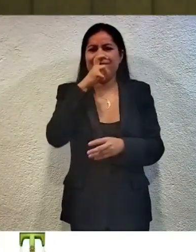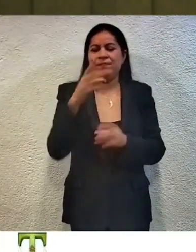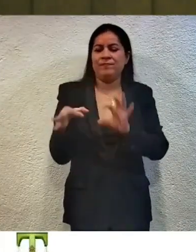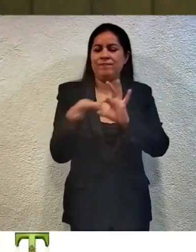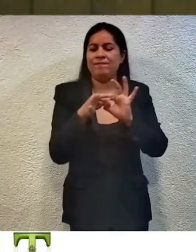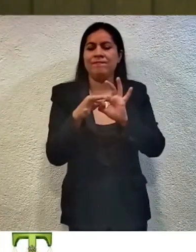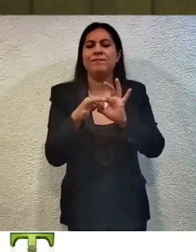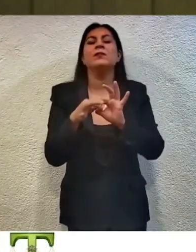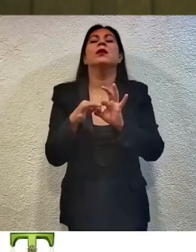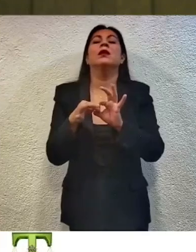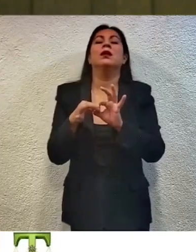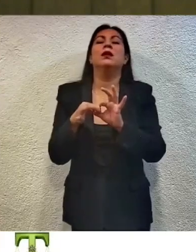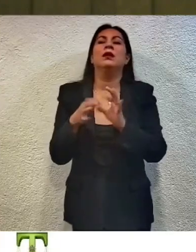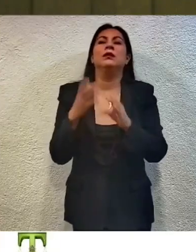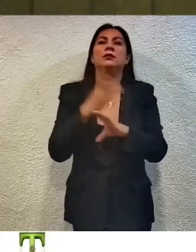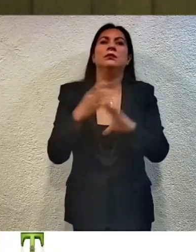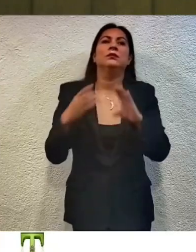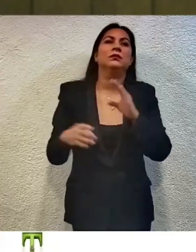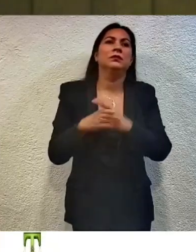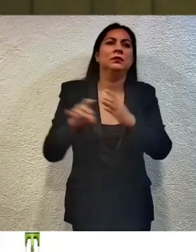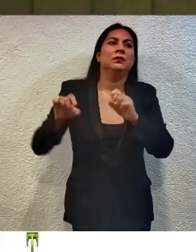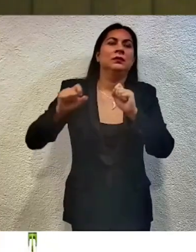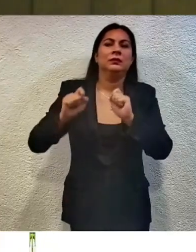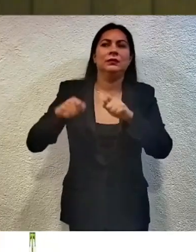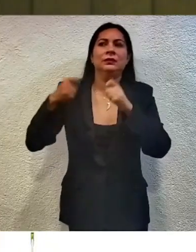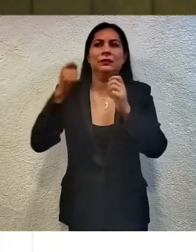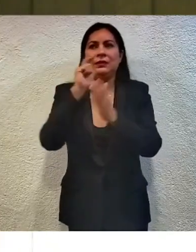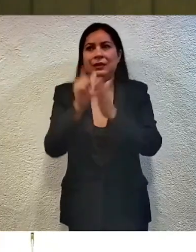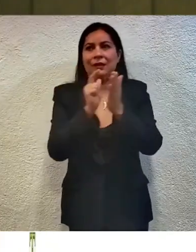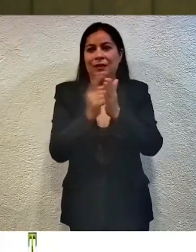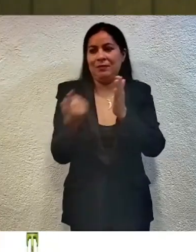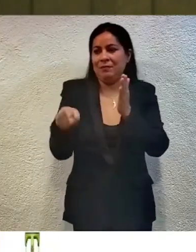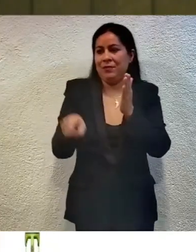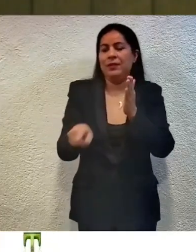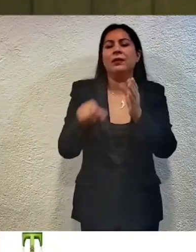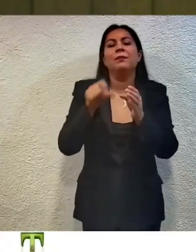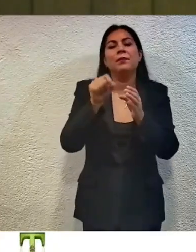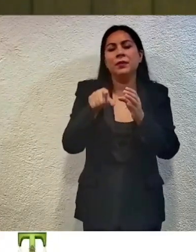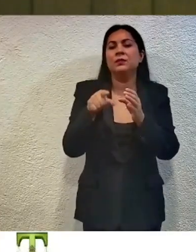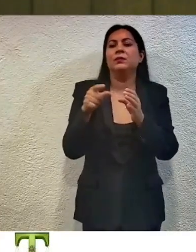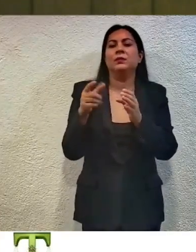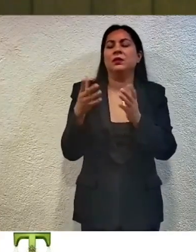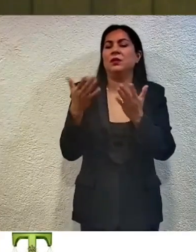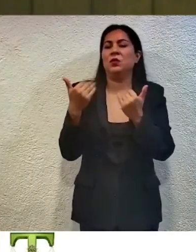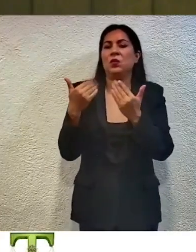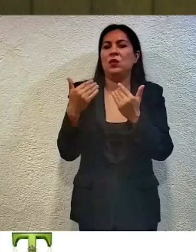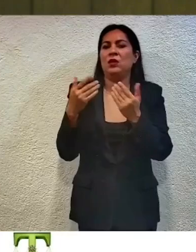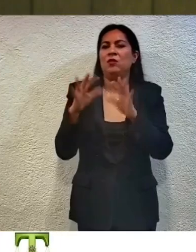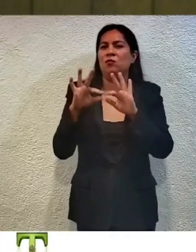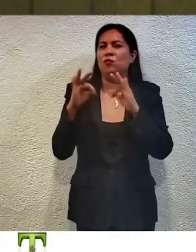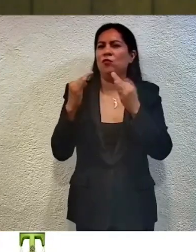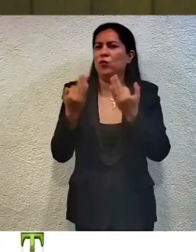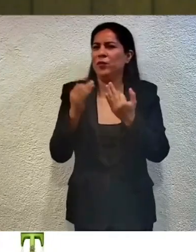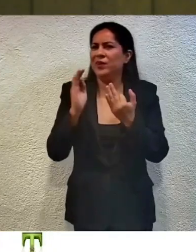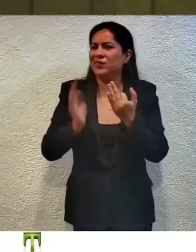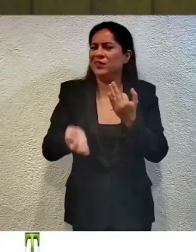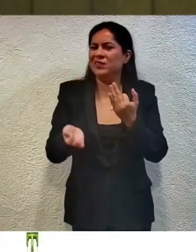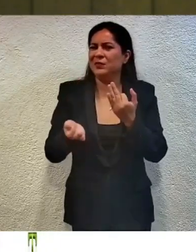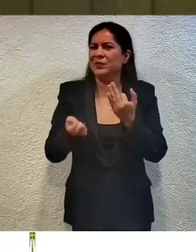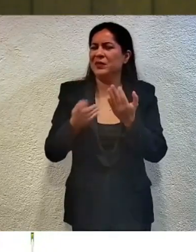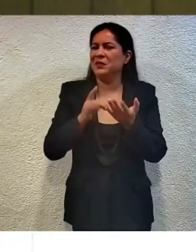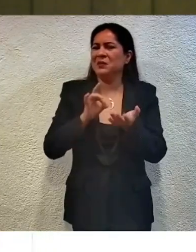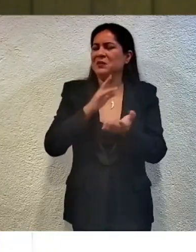las disposiciones consignadas en la ley, de tal manera que no se admitan o